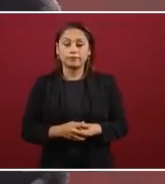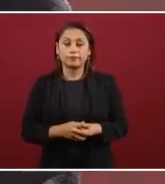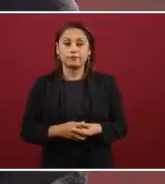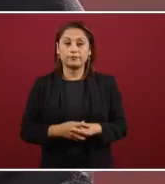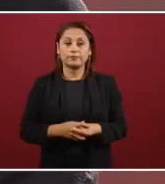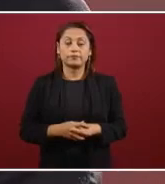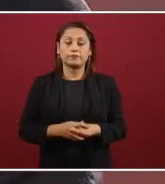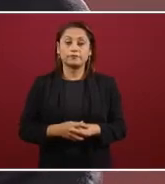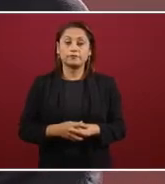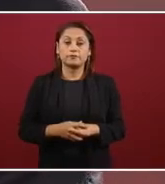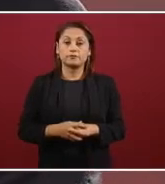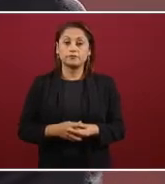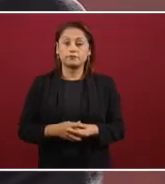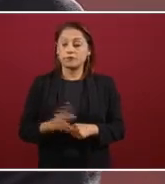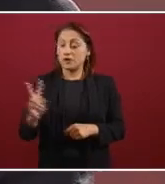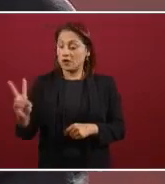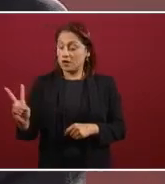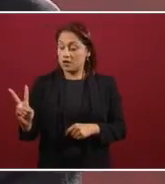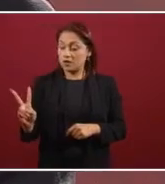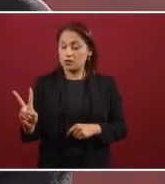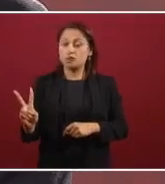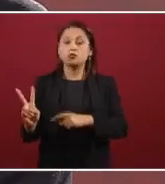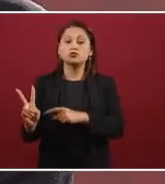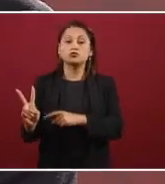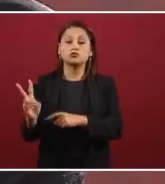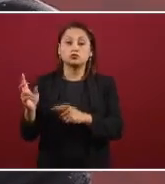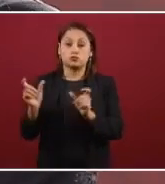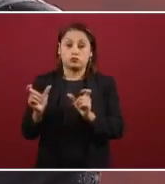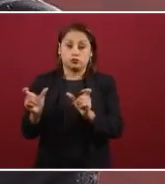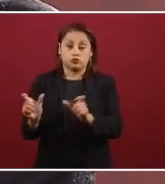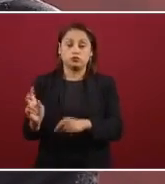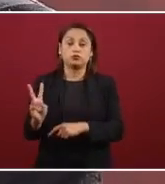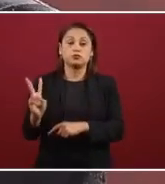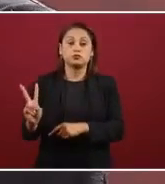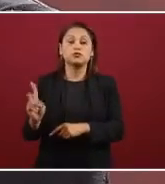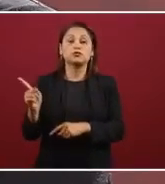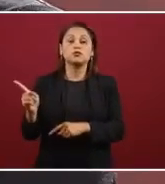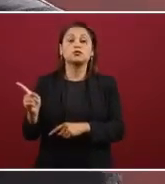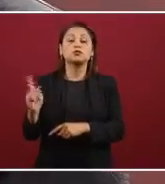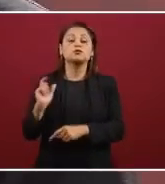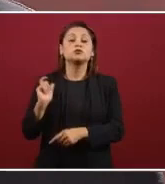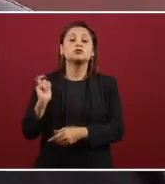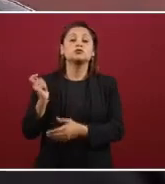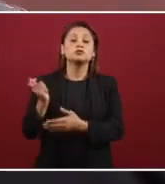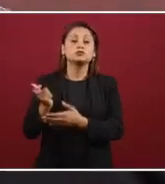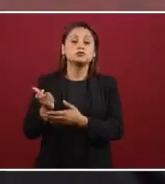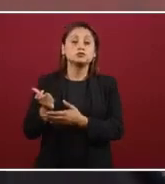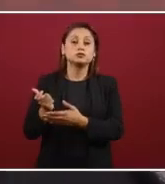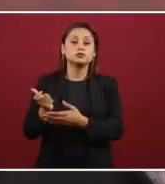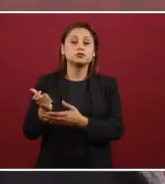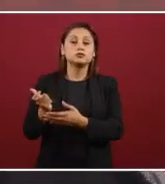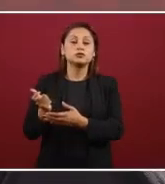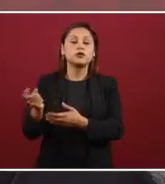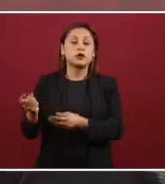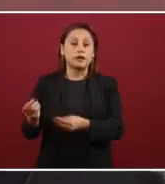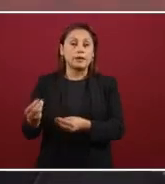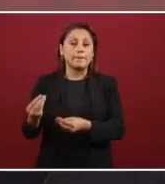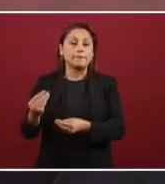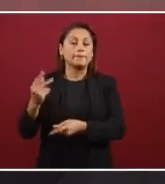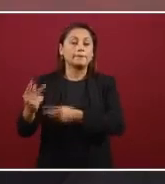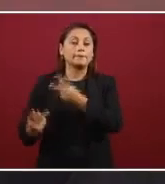proporciona la Secretaría de Gobernación, mejor sí, la de protección